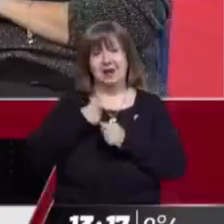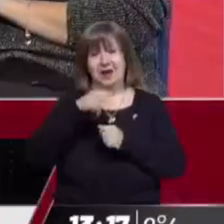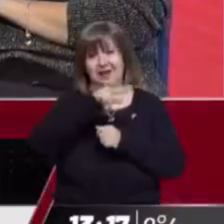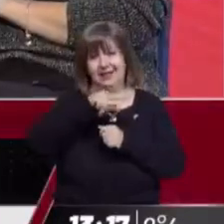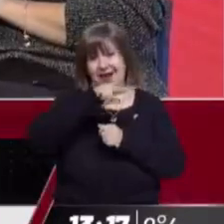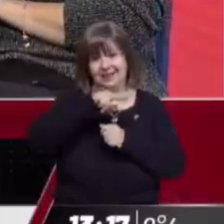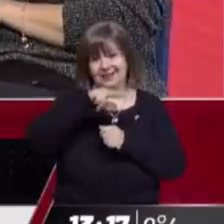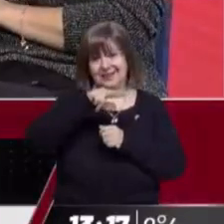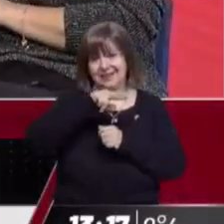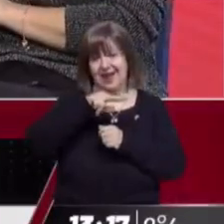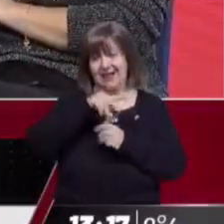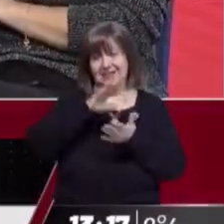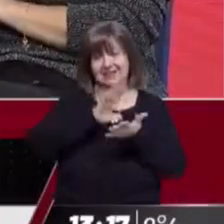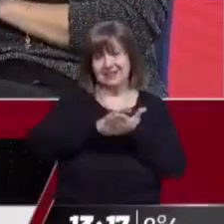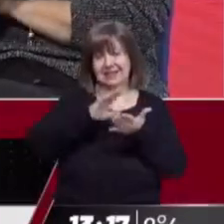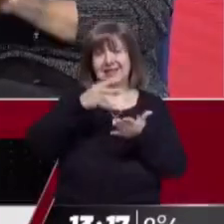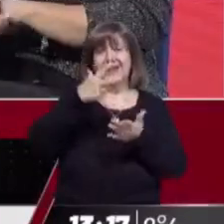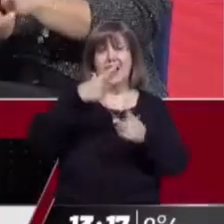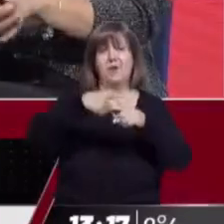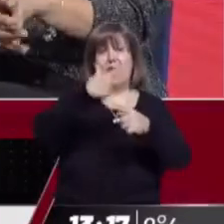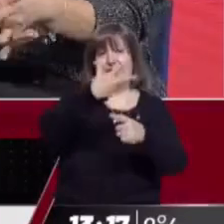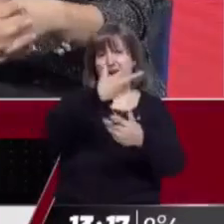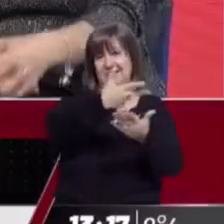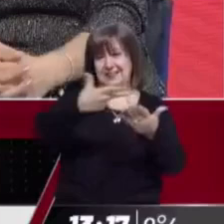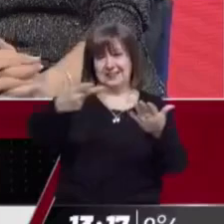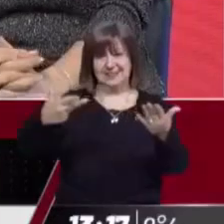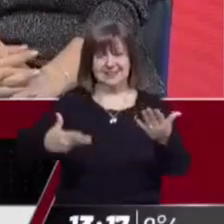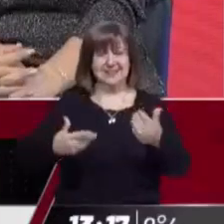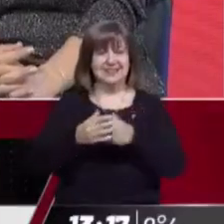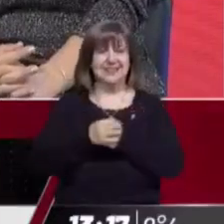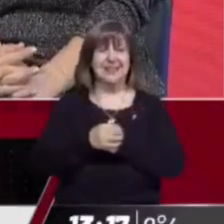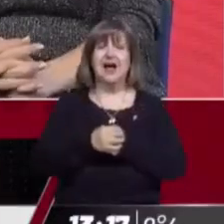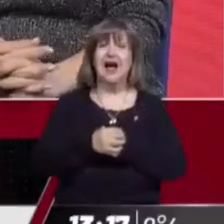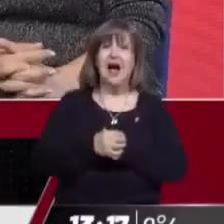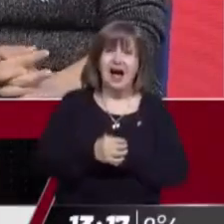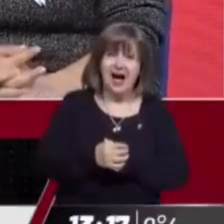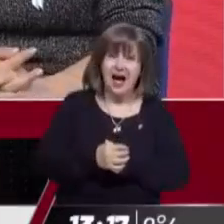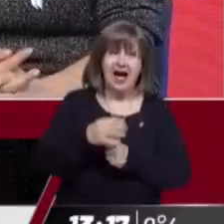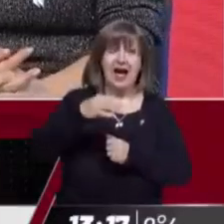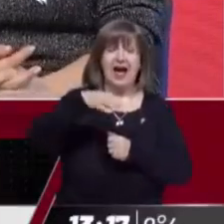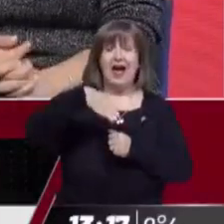contentos. Escúchame, y Mauricio, sí, que no iba a hablar, terminó hablando. Están